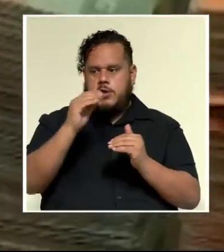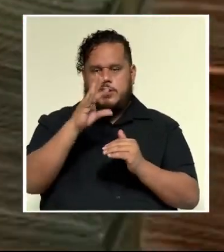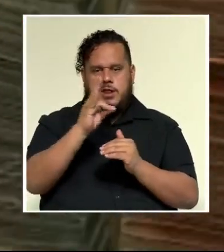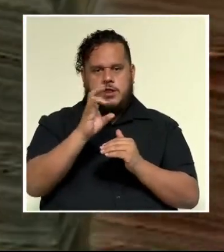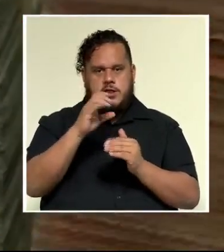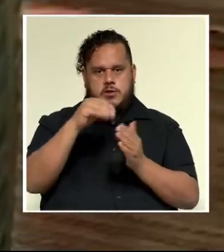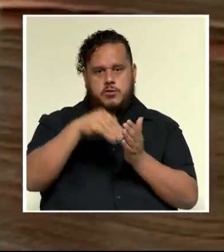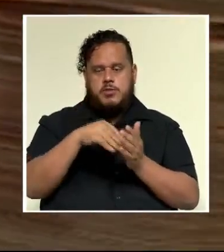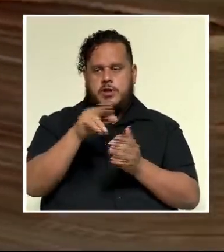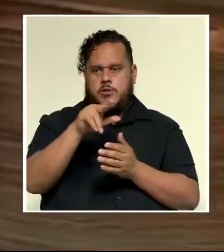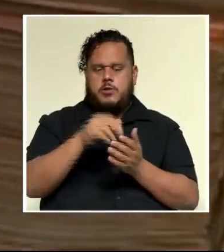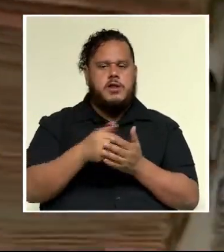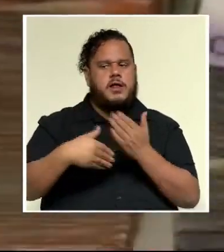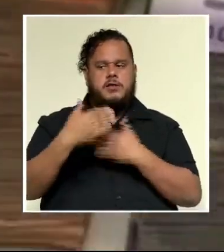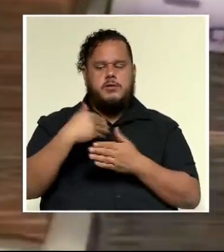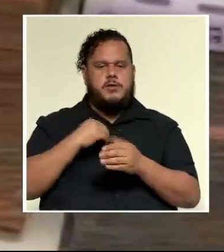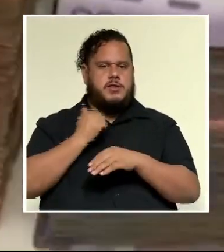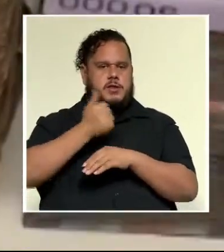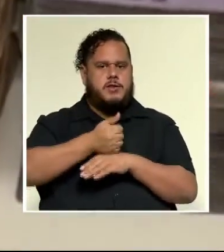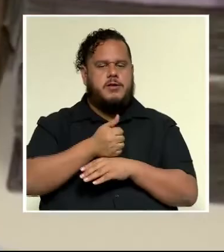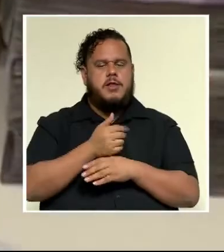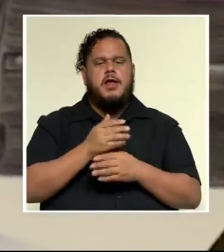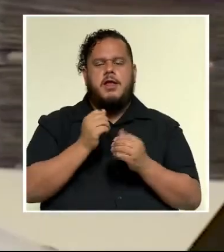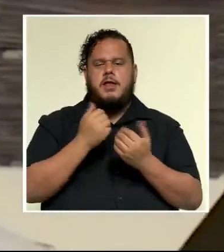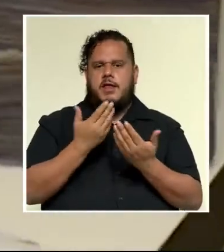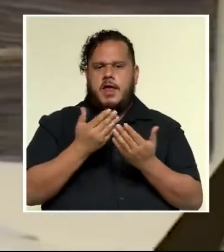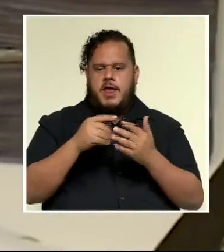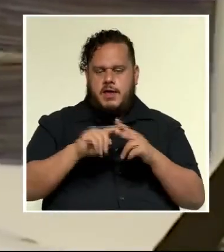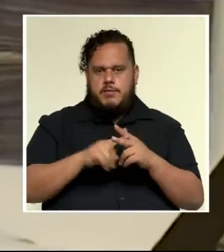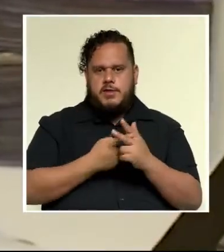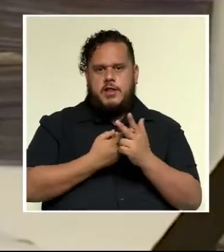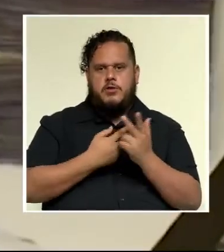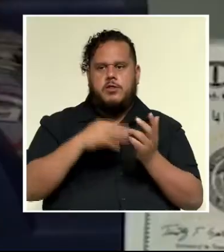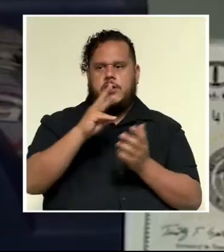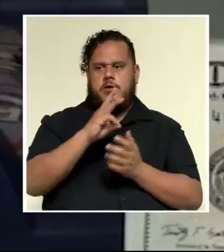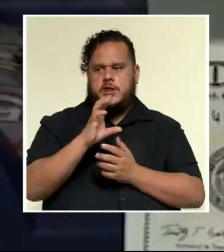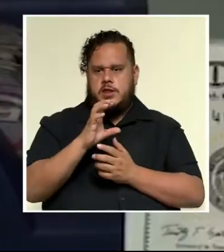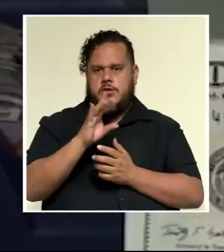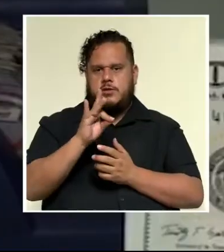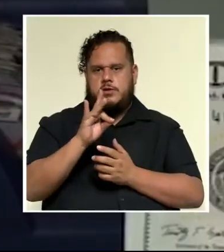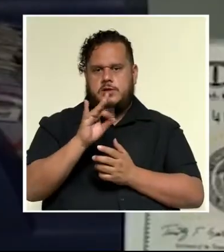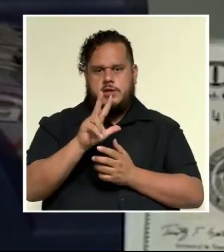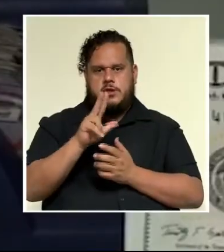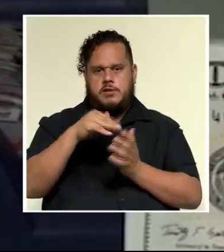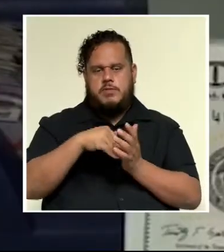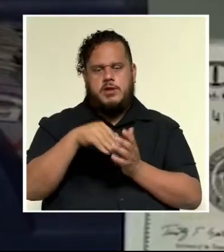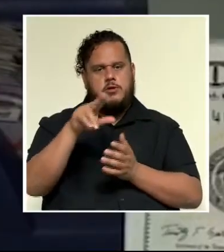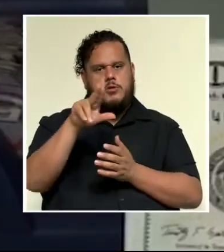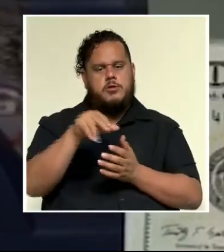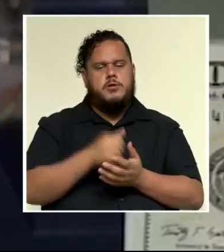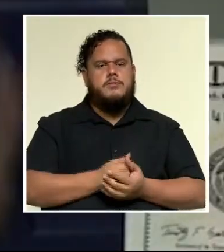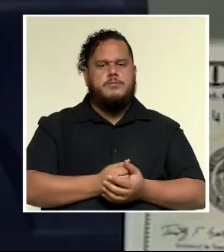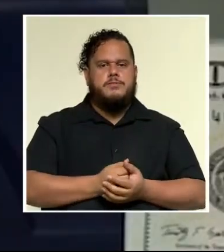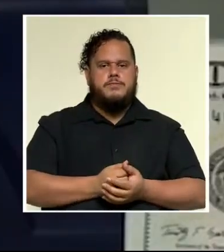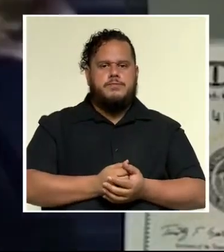colones. Anteriormente se había establecido que fuera a partir de los 683,000 colones.